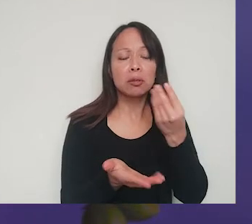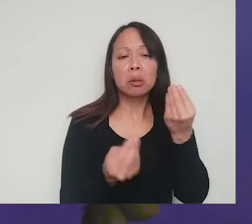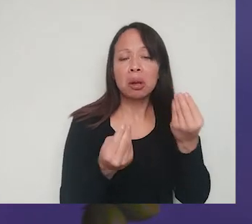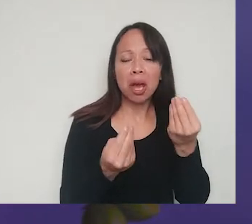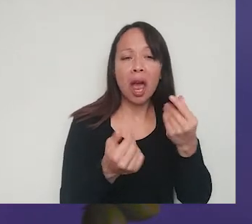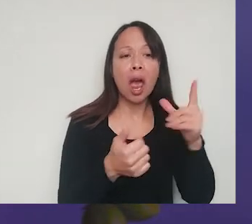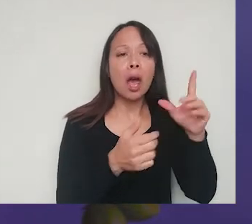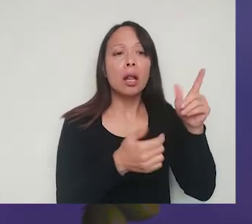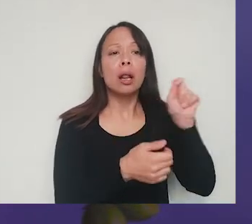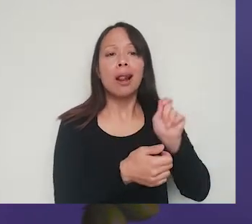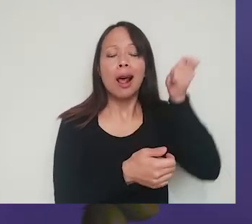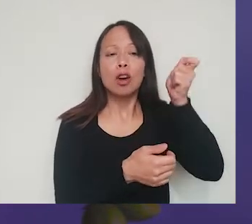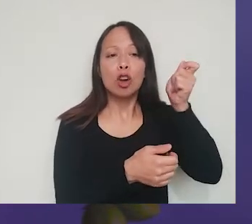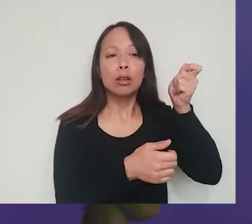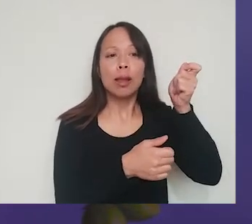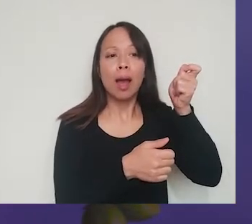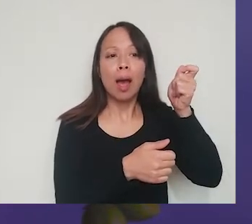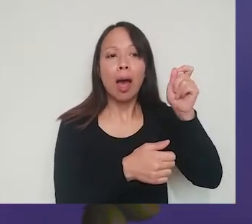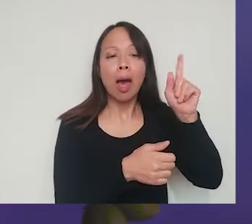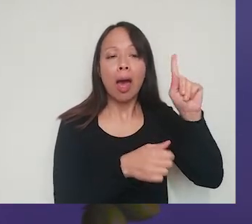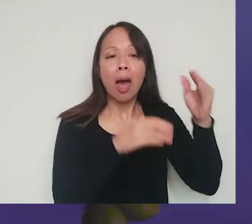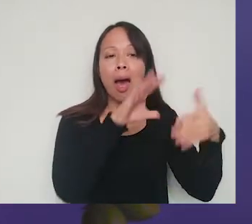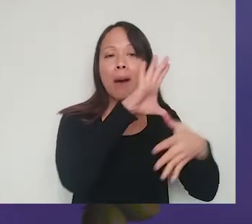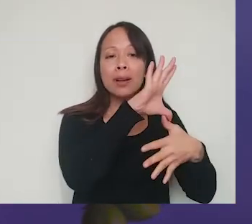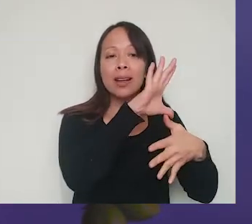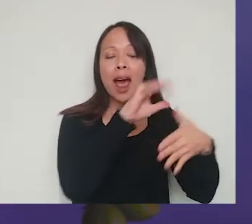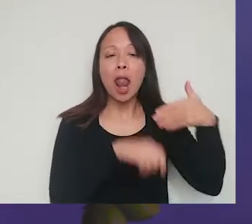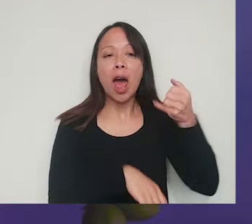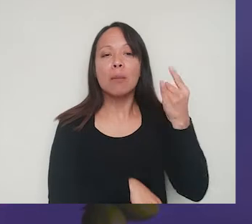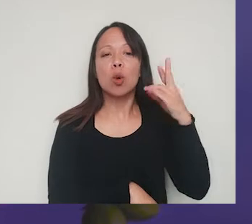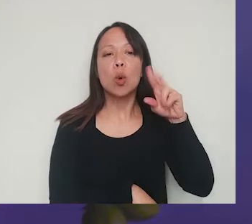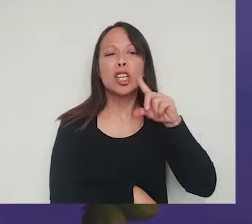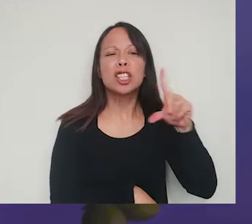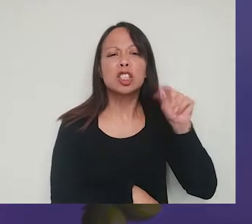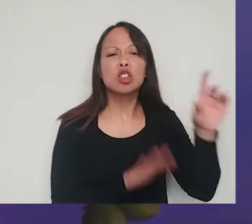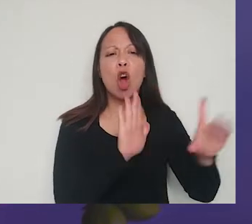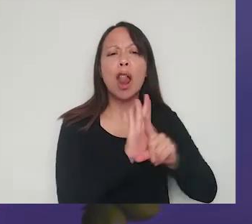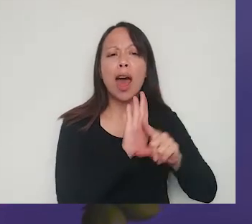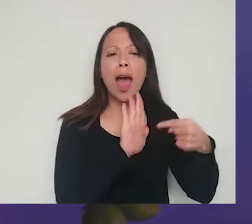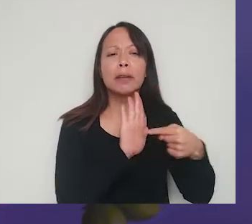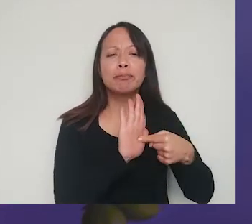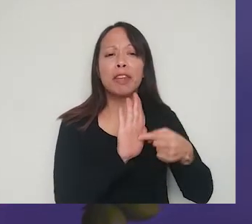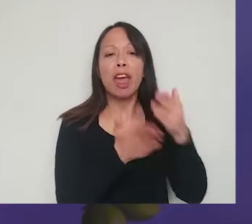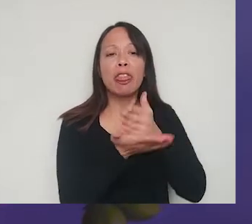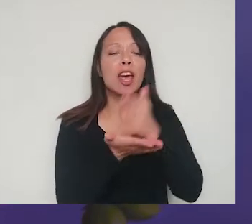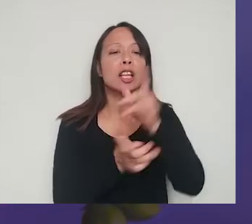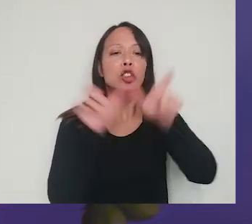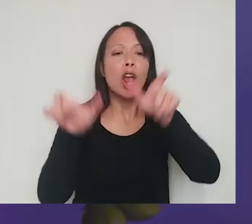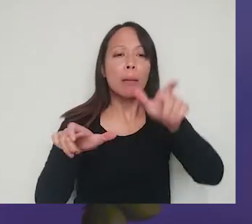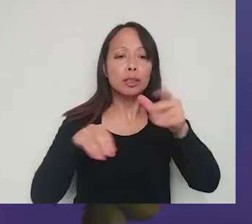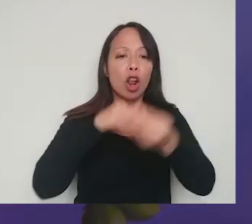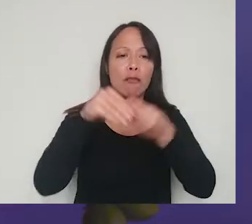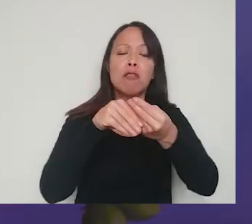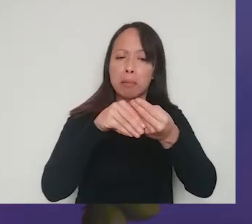punto es así que la Corte Interamericana de Derechos Humanos, en un fallo muy conocido que se llama Artavia Murillo, lo que dijo es que las personas tienen un derecho humano